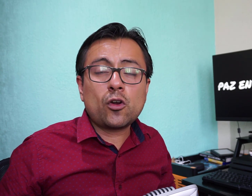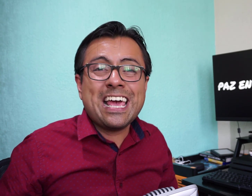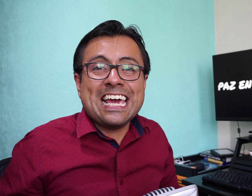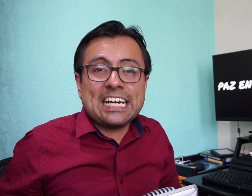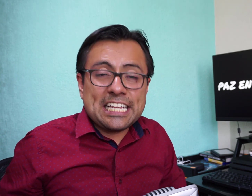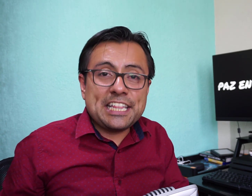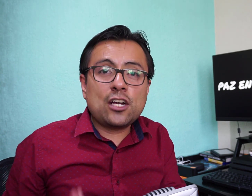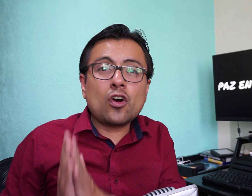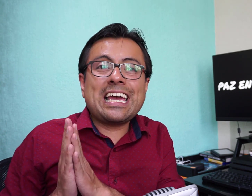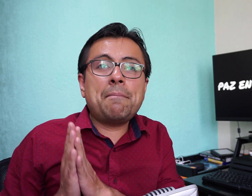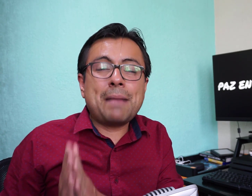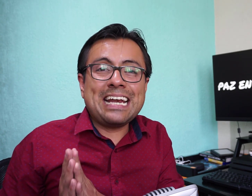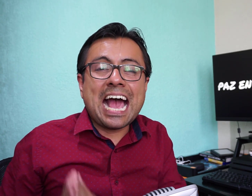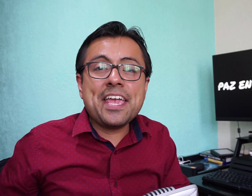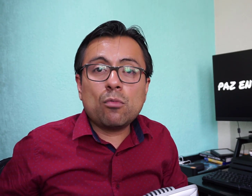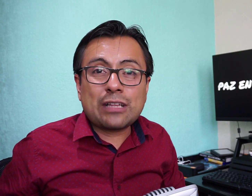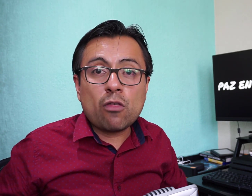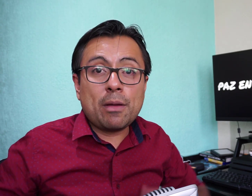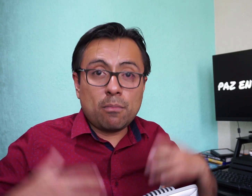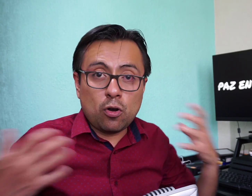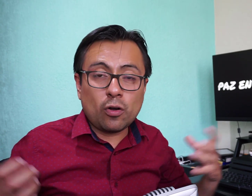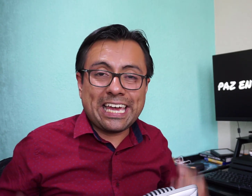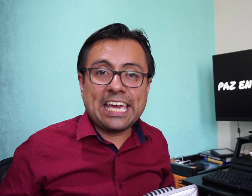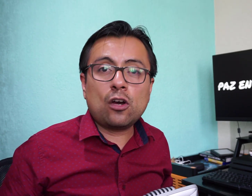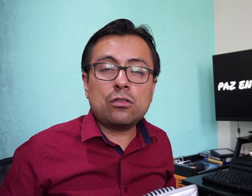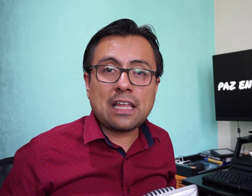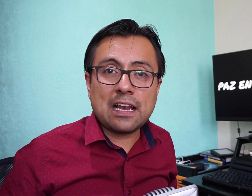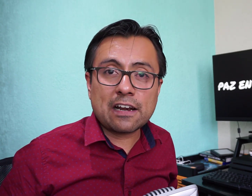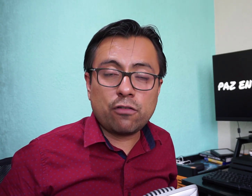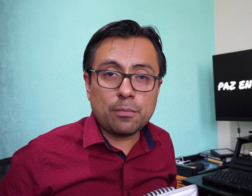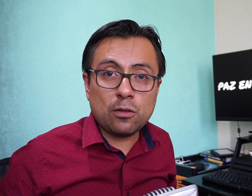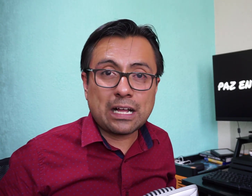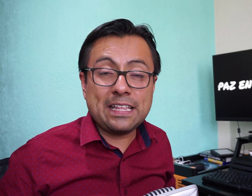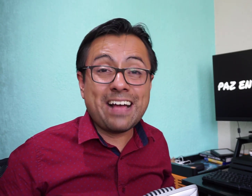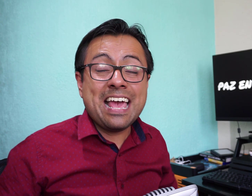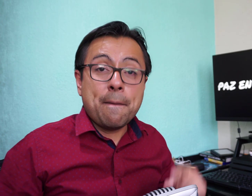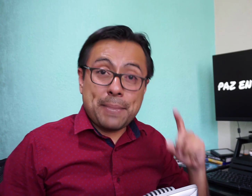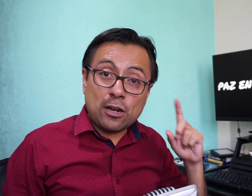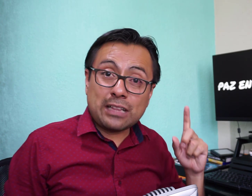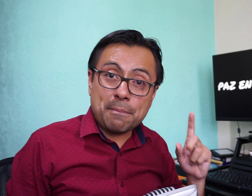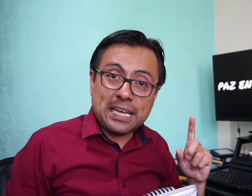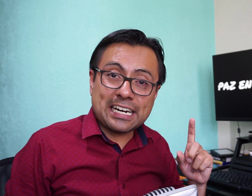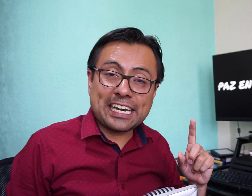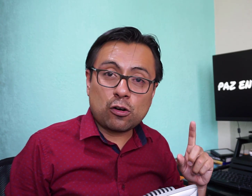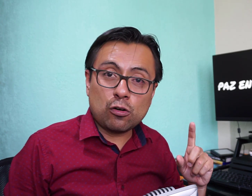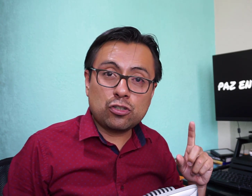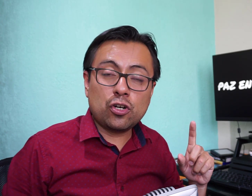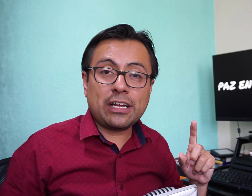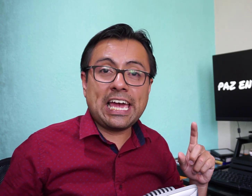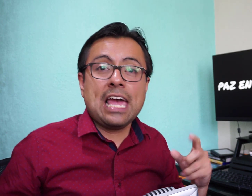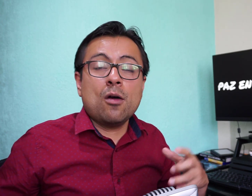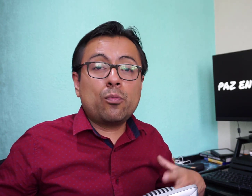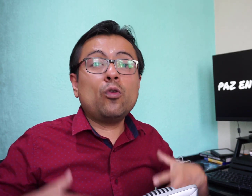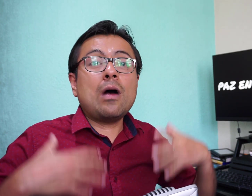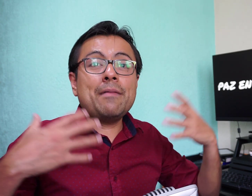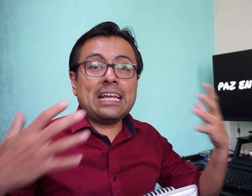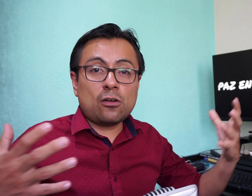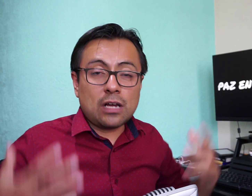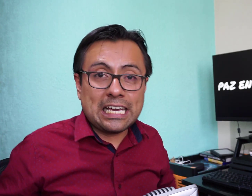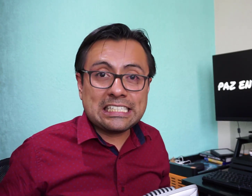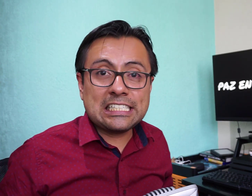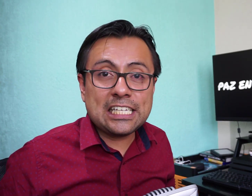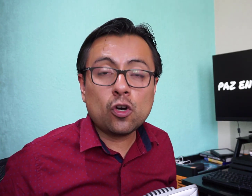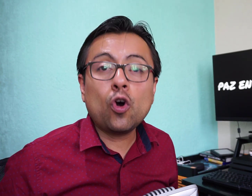López Obrador criticó que el PAN haya votado en bloque en contra de la reforma educativa, pero también reconoció que pudo